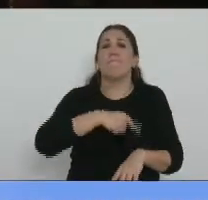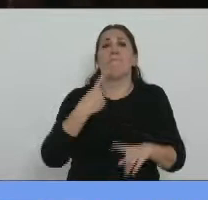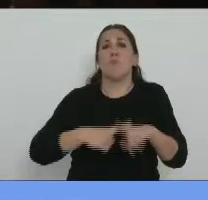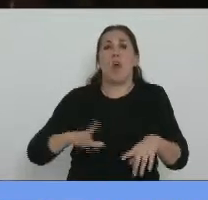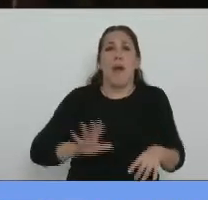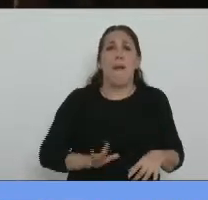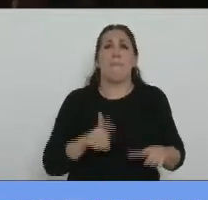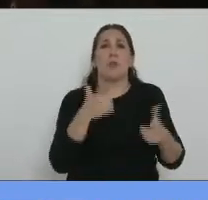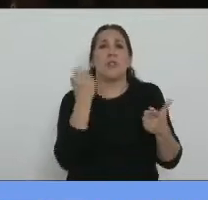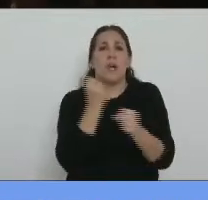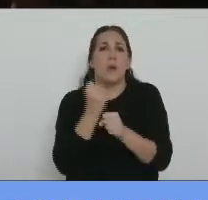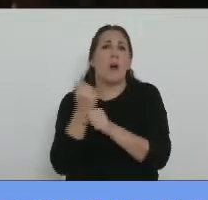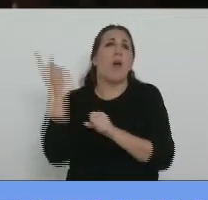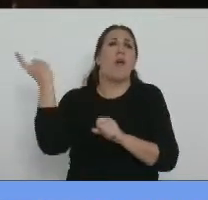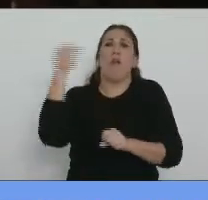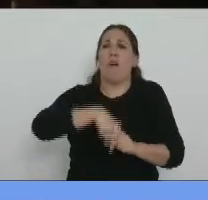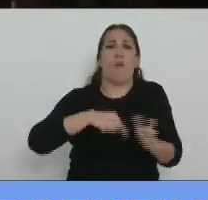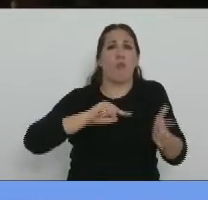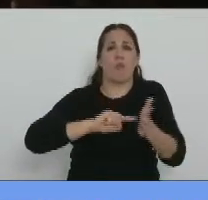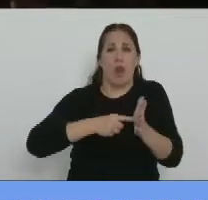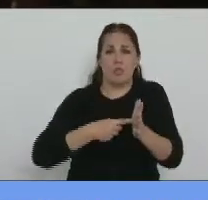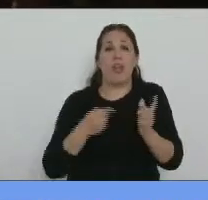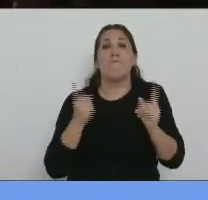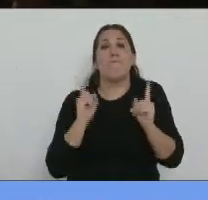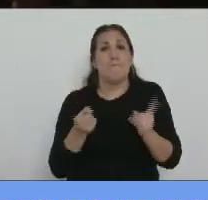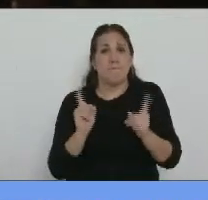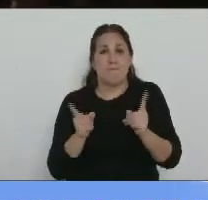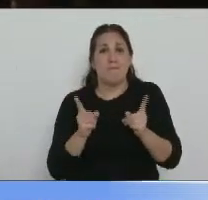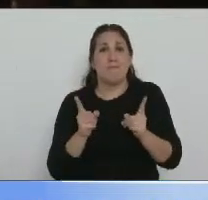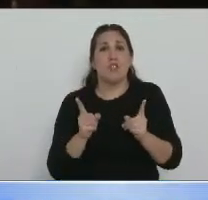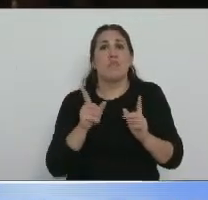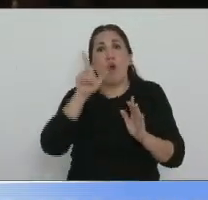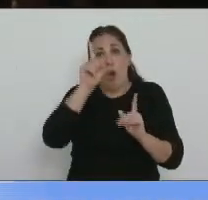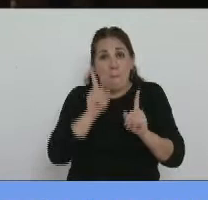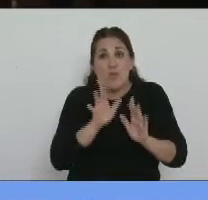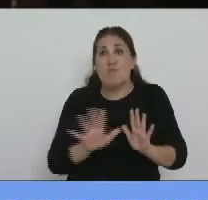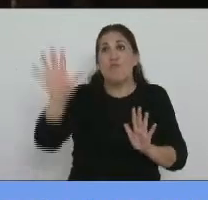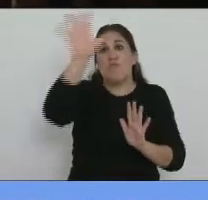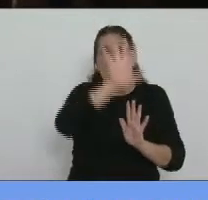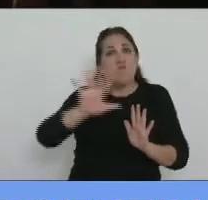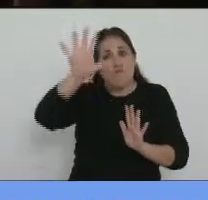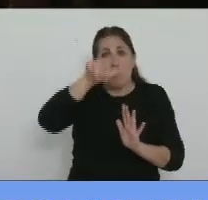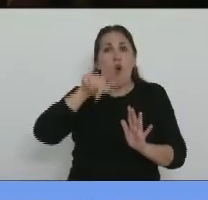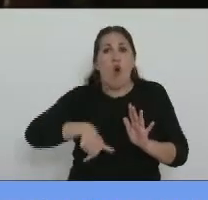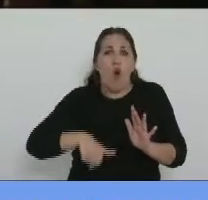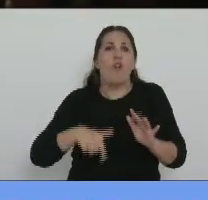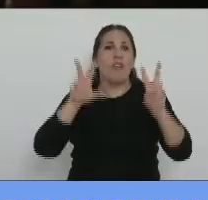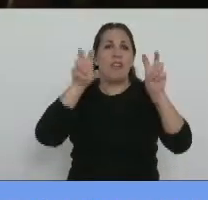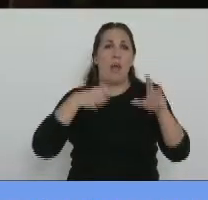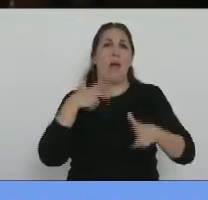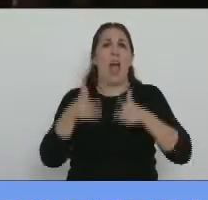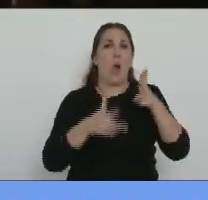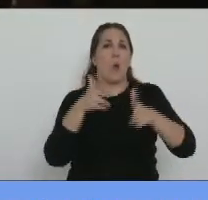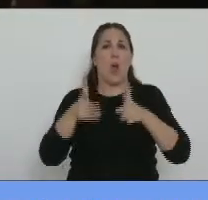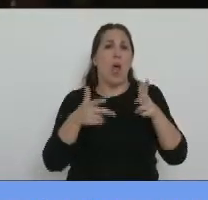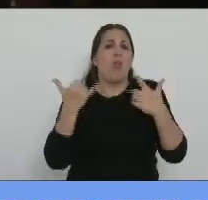trabajo al conurbano bonaerense es esa es esta región de la que venimos a hablar es esa región que hoy tiene algunos datos que